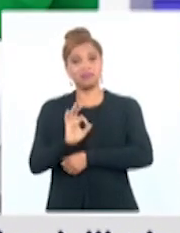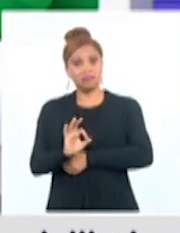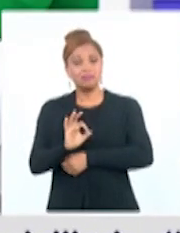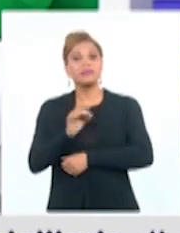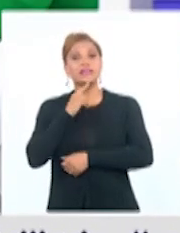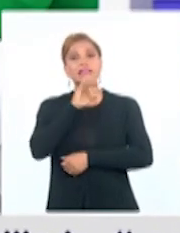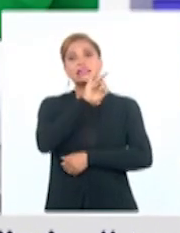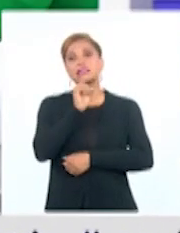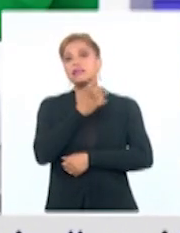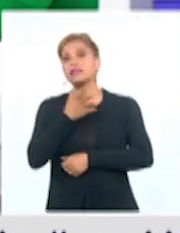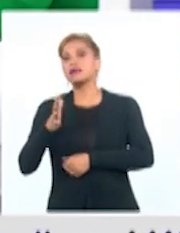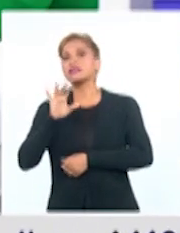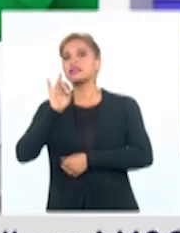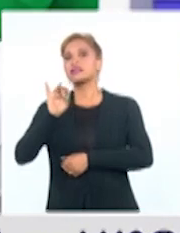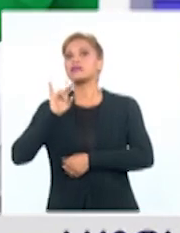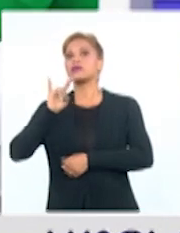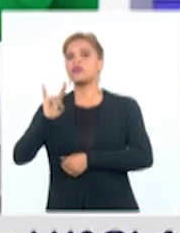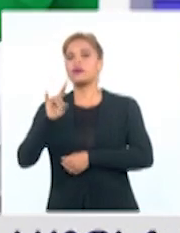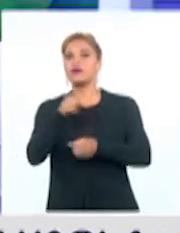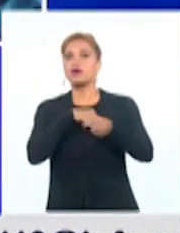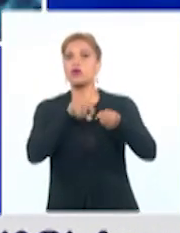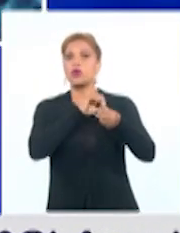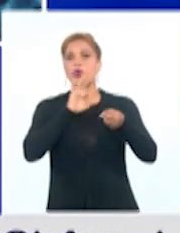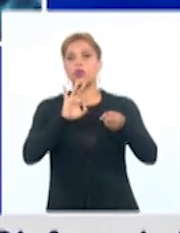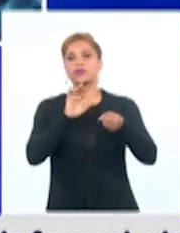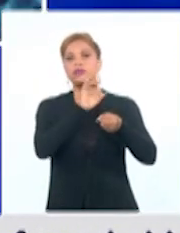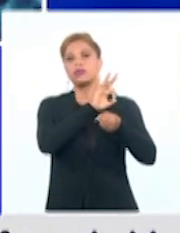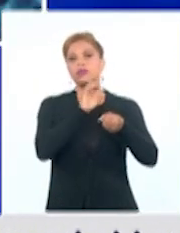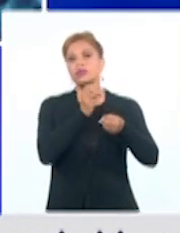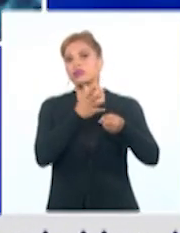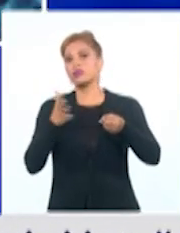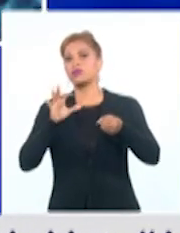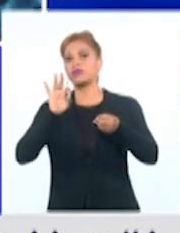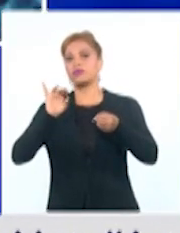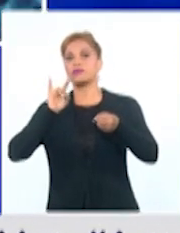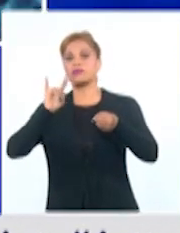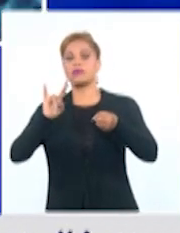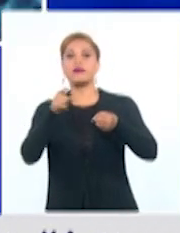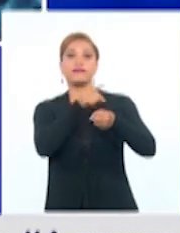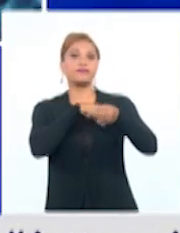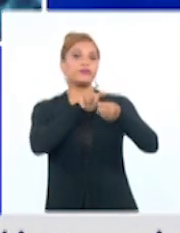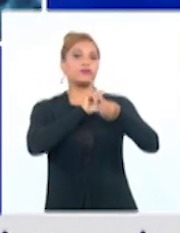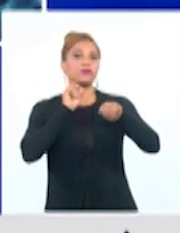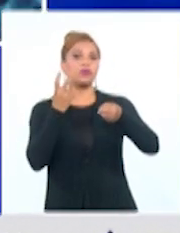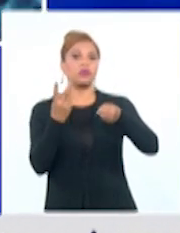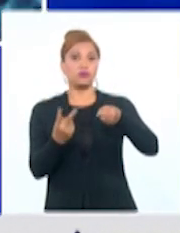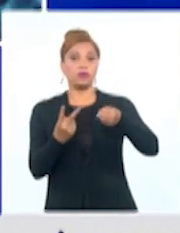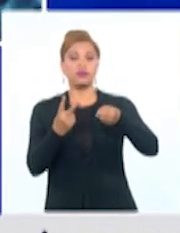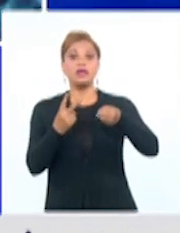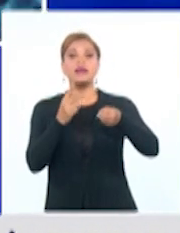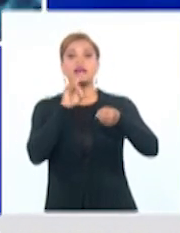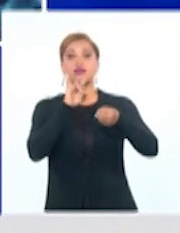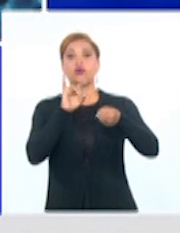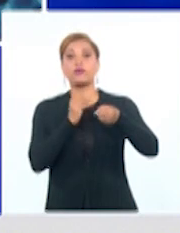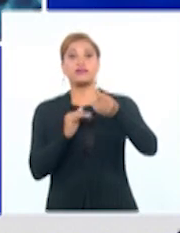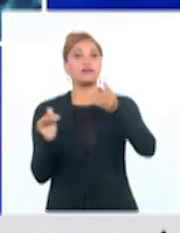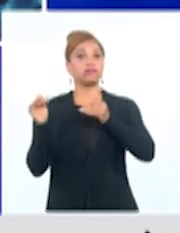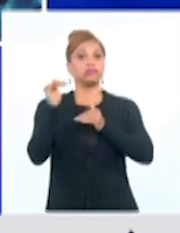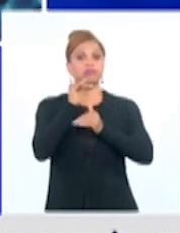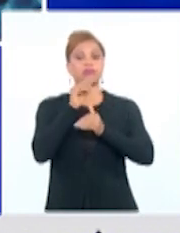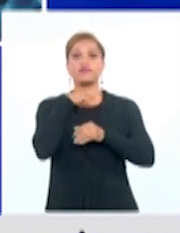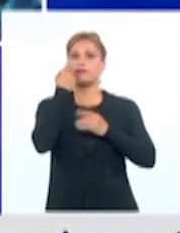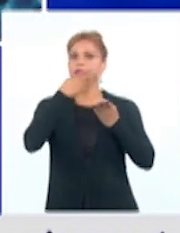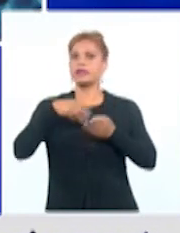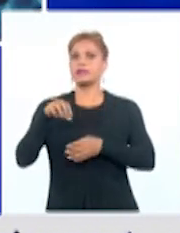70 y 79, 8, entre 80 y 89, 2, y de 90 años y más, nuevamente fallecen 3